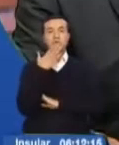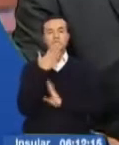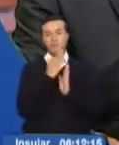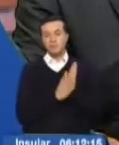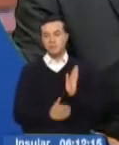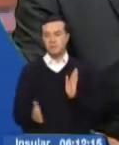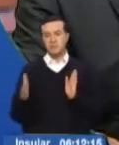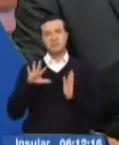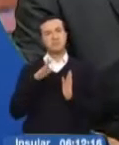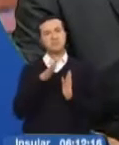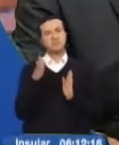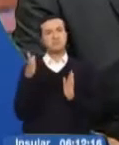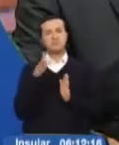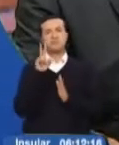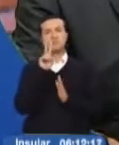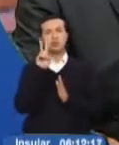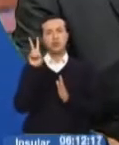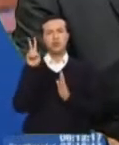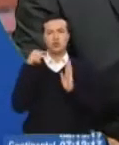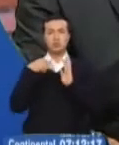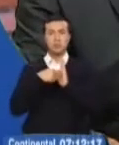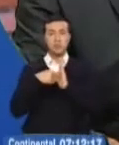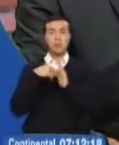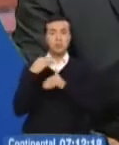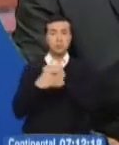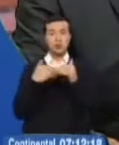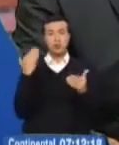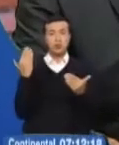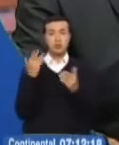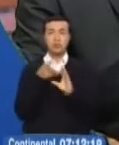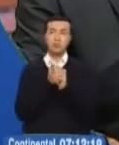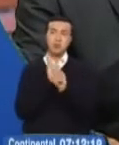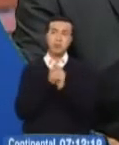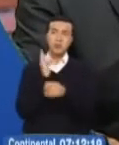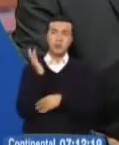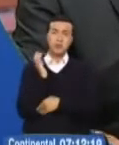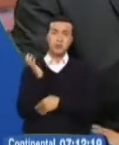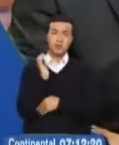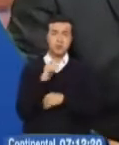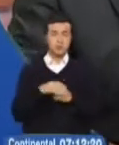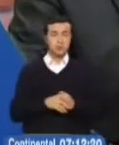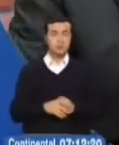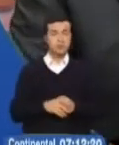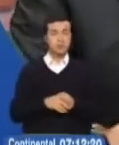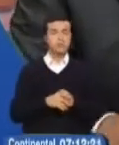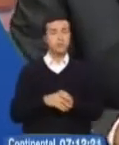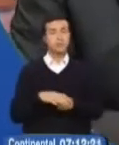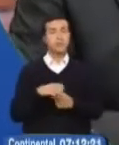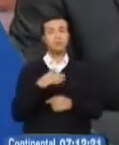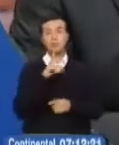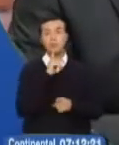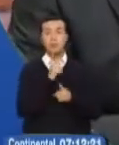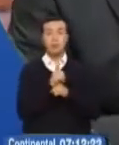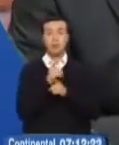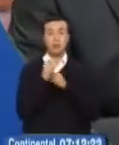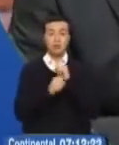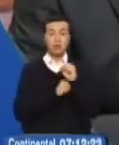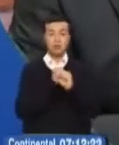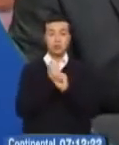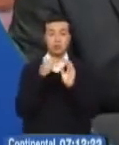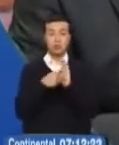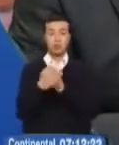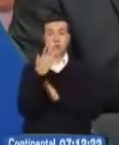realizado alrededor de 22 mil procesos de desvinculación por jubilación y que digamos a partir del año